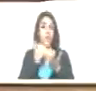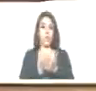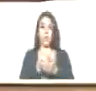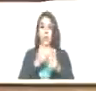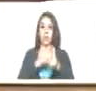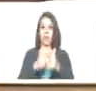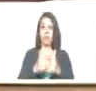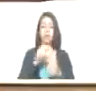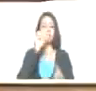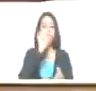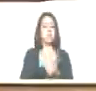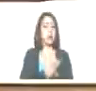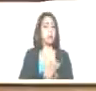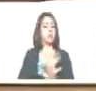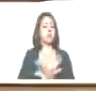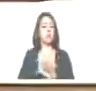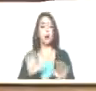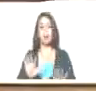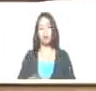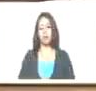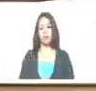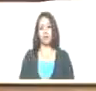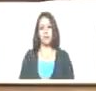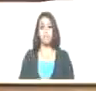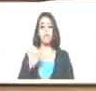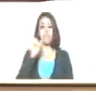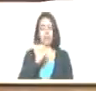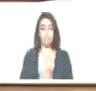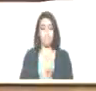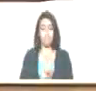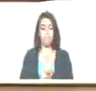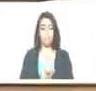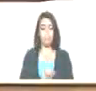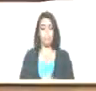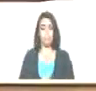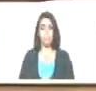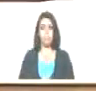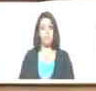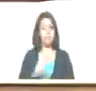preso. Pues va a ir preso. Revisen.